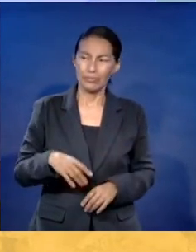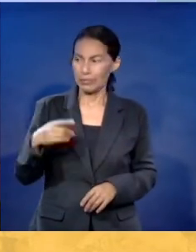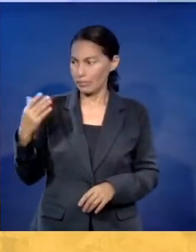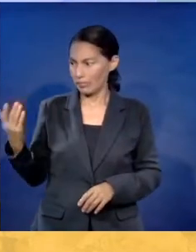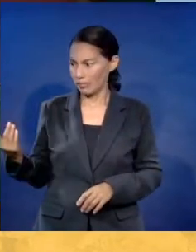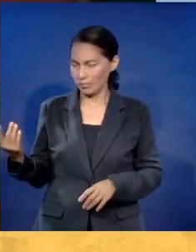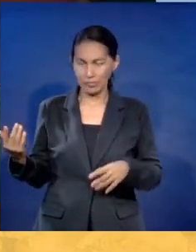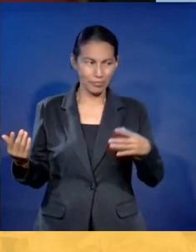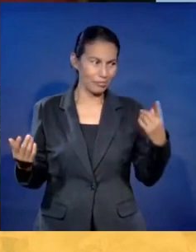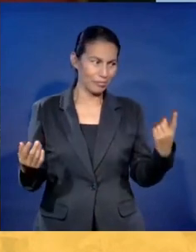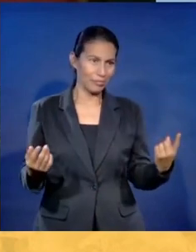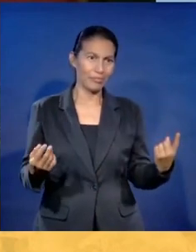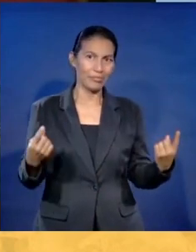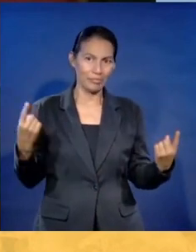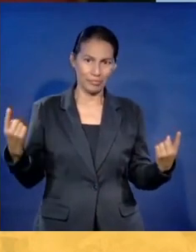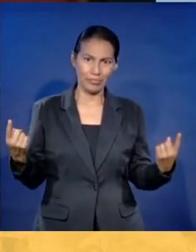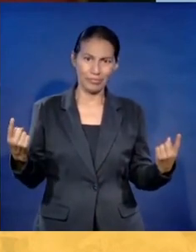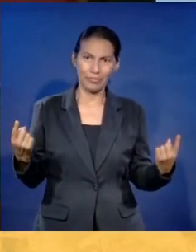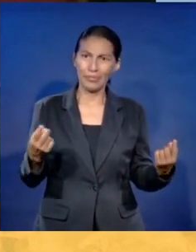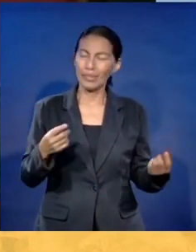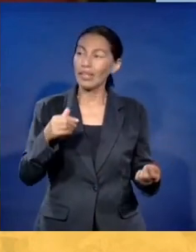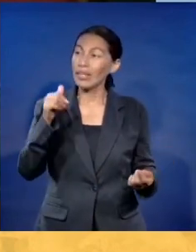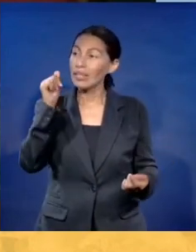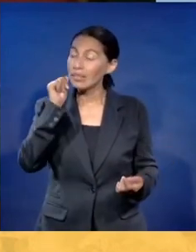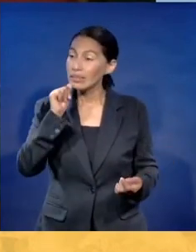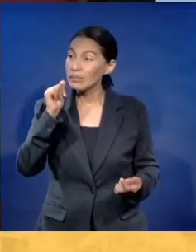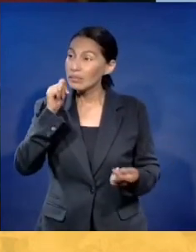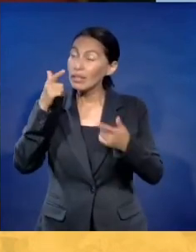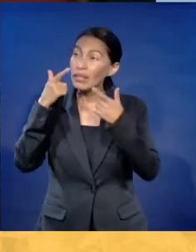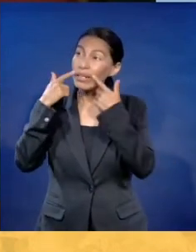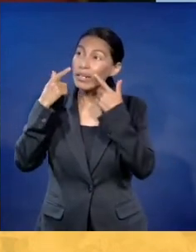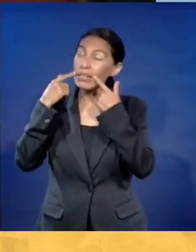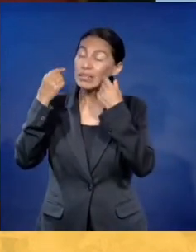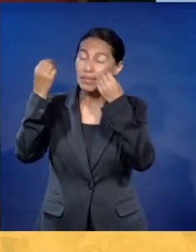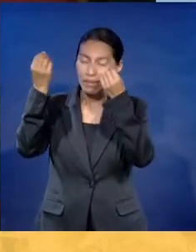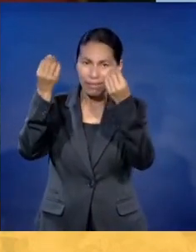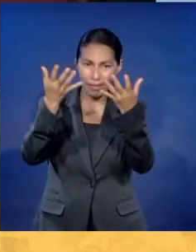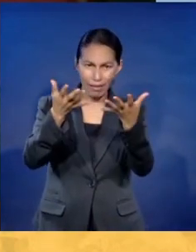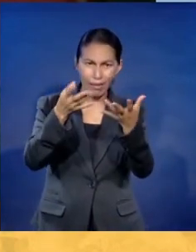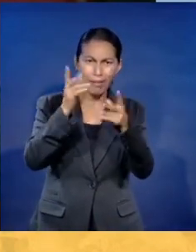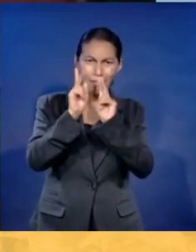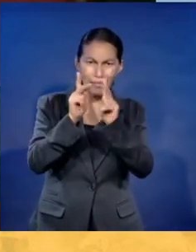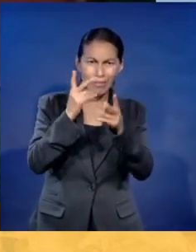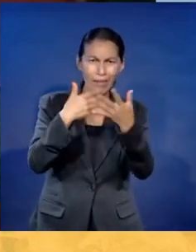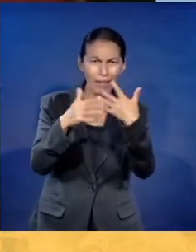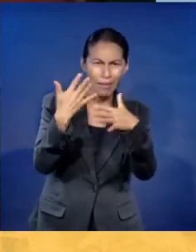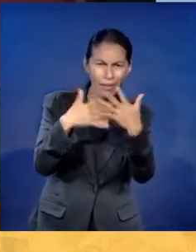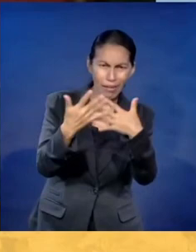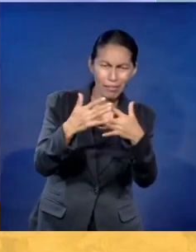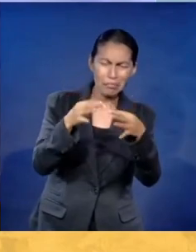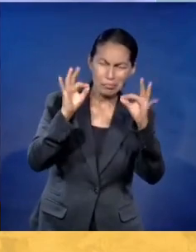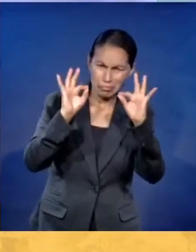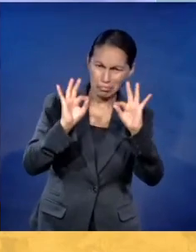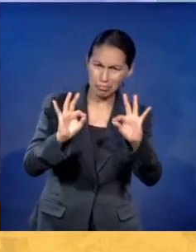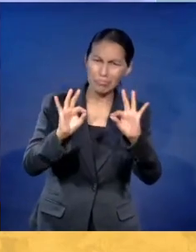Dígale Así habla siempre con gracia Comunícate correctamente